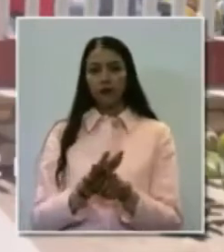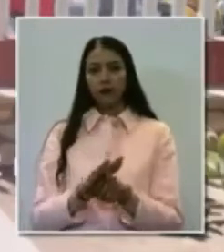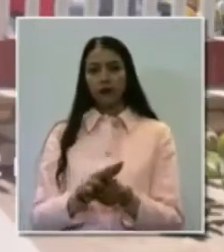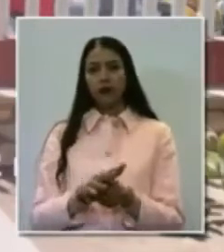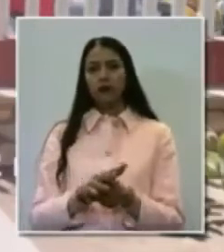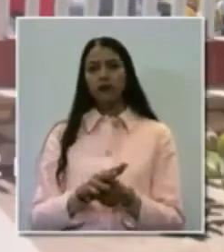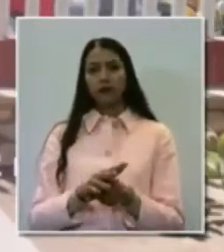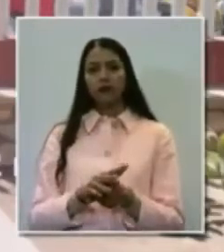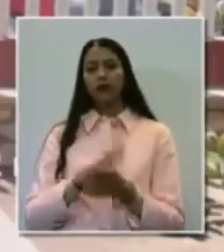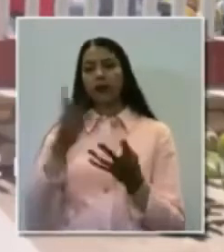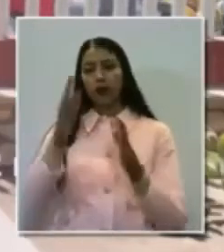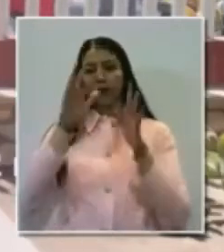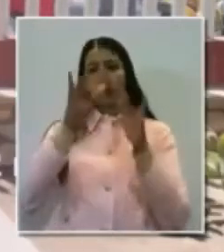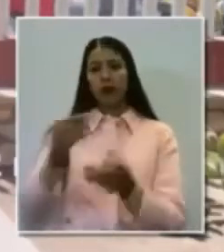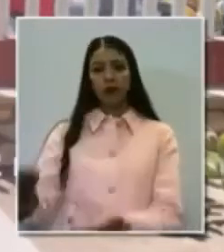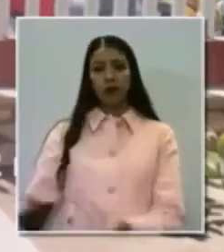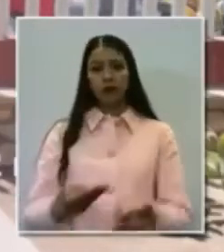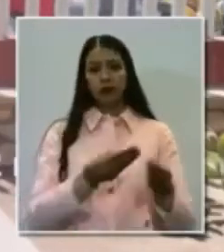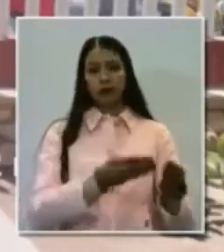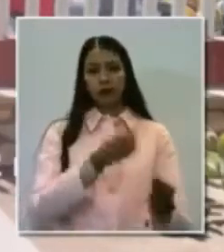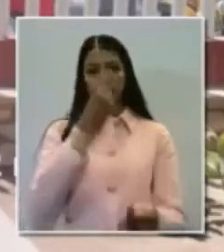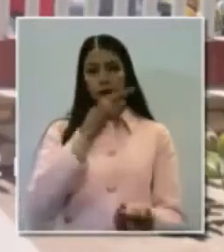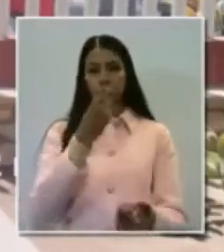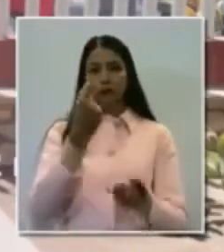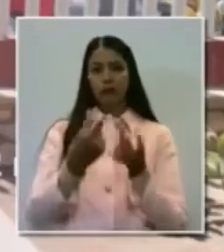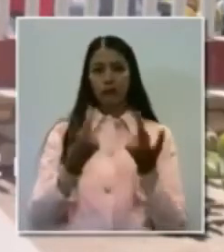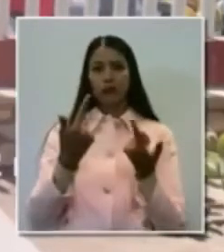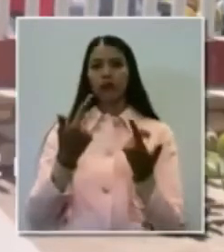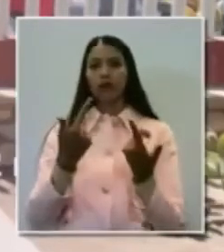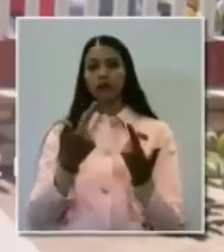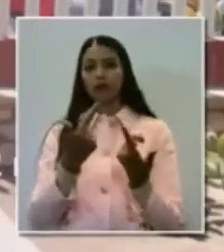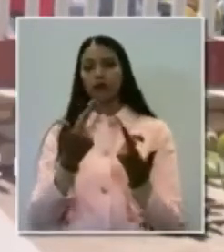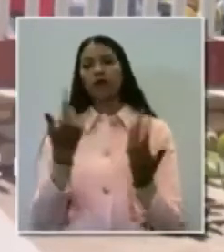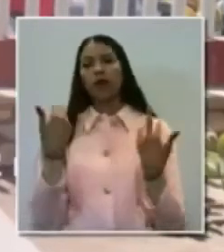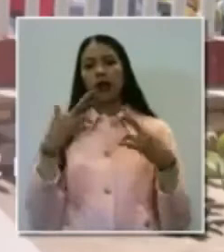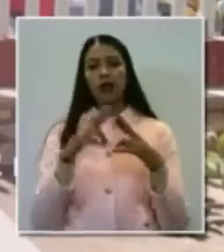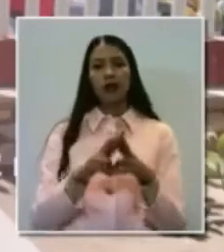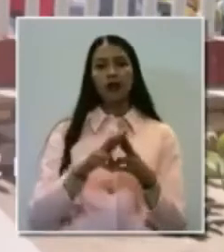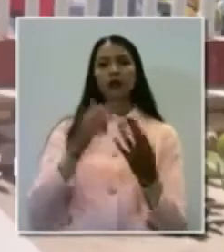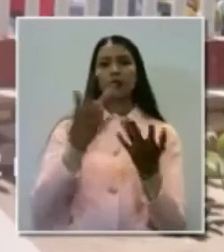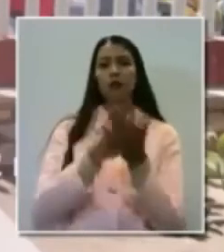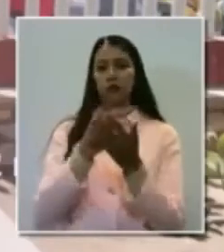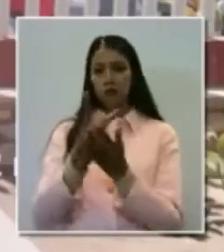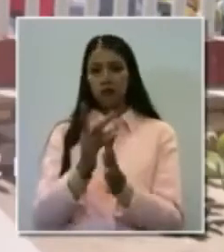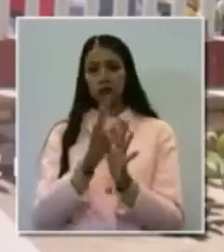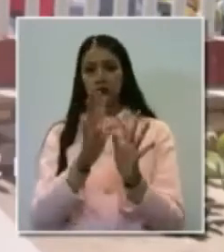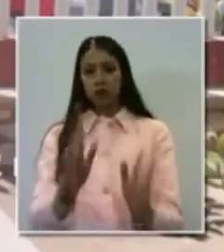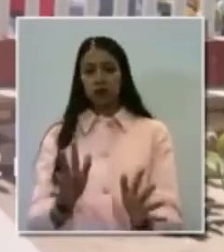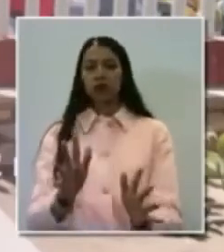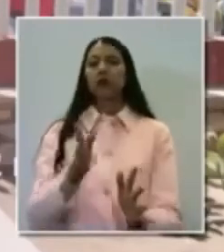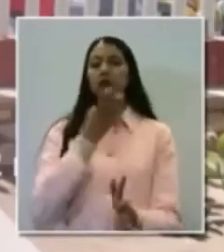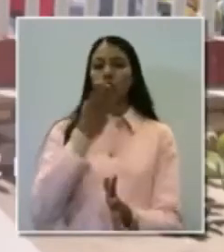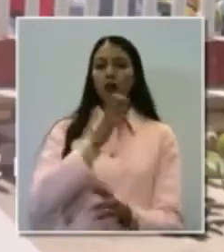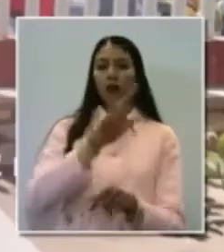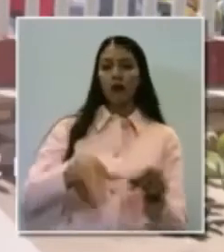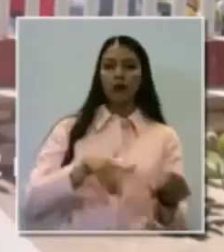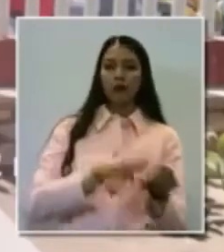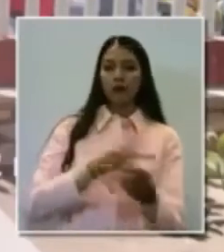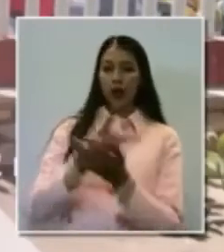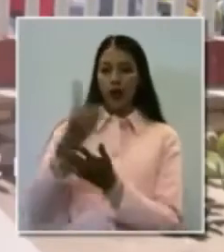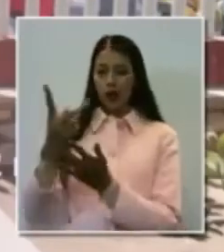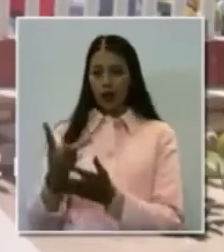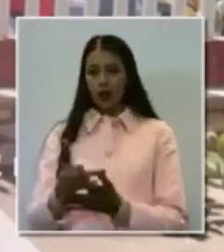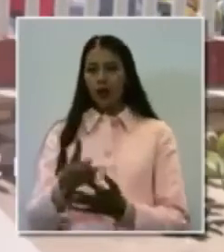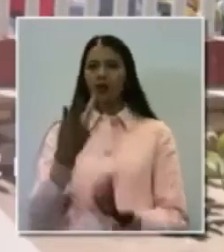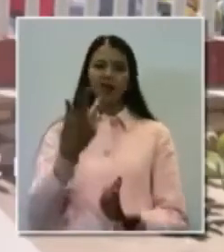le da una orden de adscripción a algún normalista egresado, a algún maestro, y que pues no le conviene